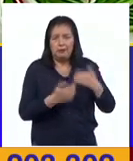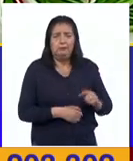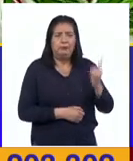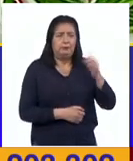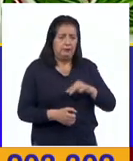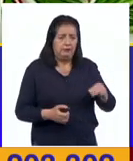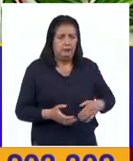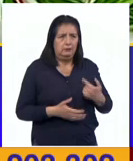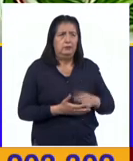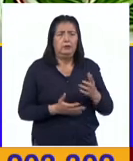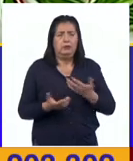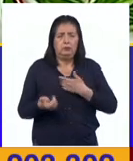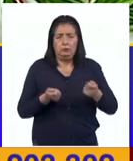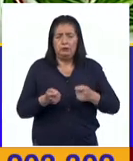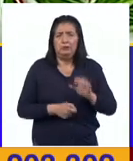para un gobierno de 5 años.